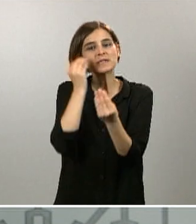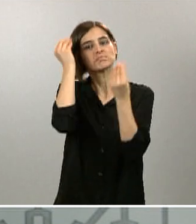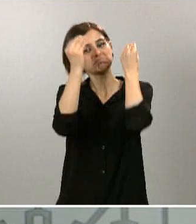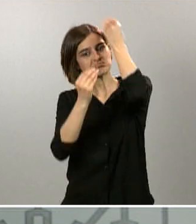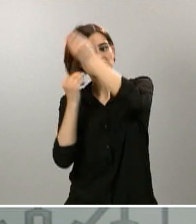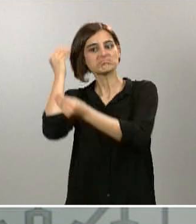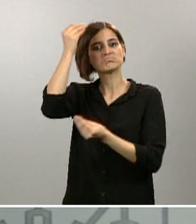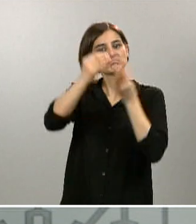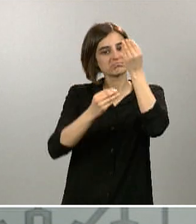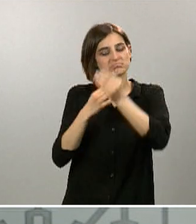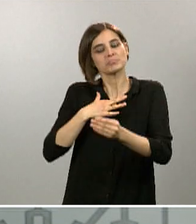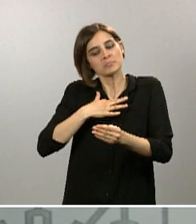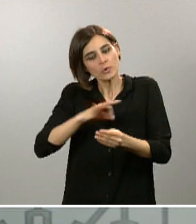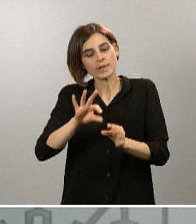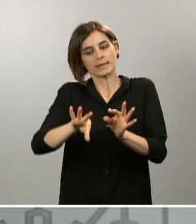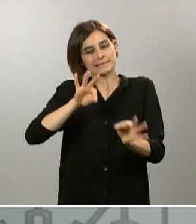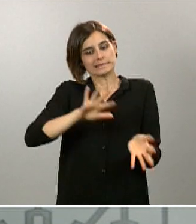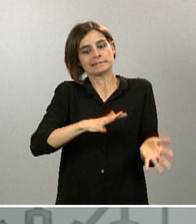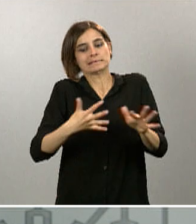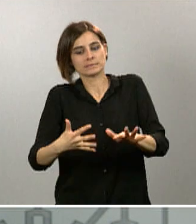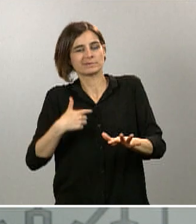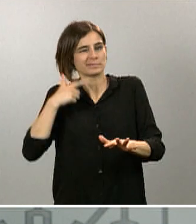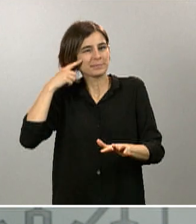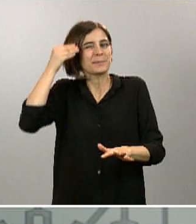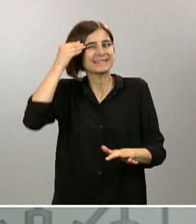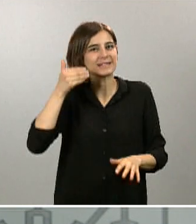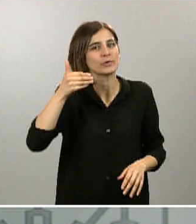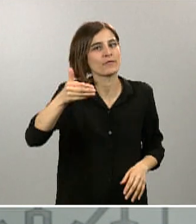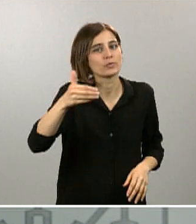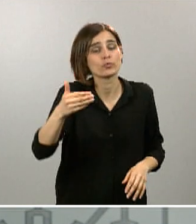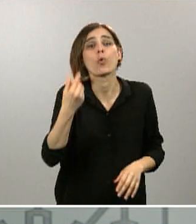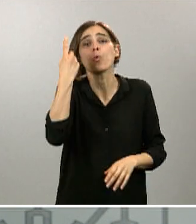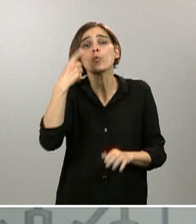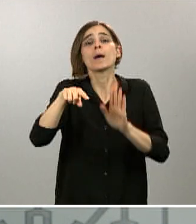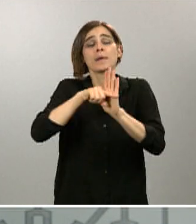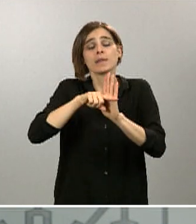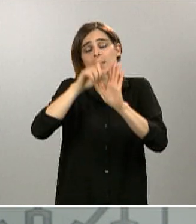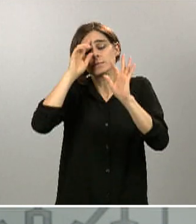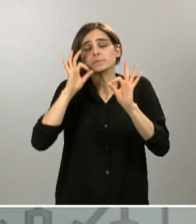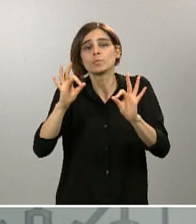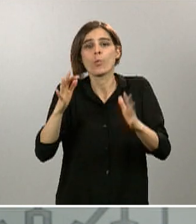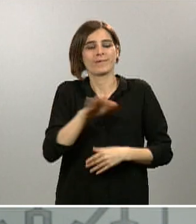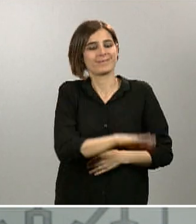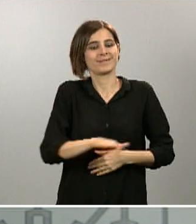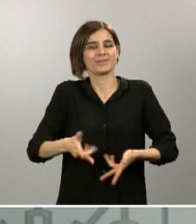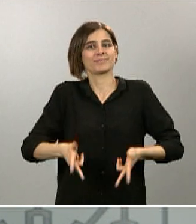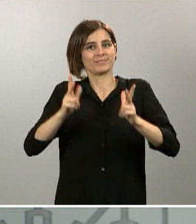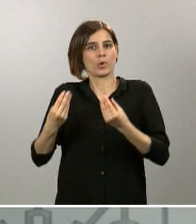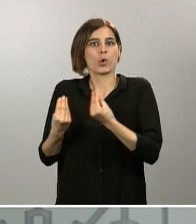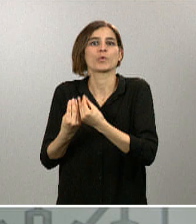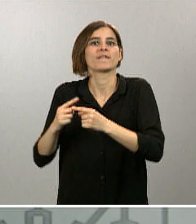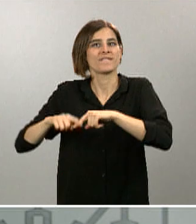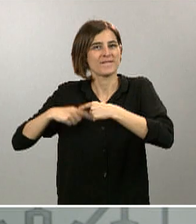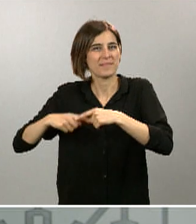acciones para ir modificando en el futuro. Una de ellas es obviamente la posibilidad de que los niños puedan salir con sus familiares con los que conviven a